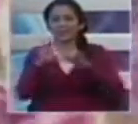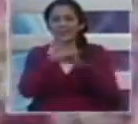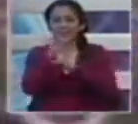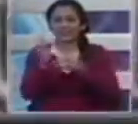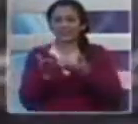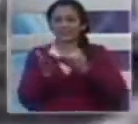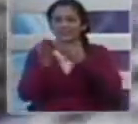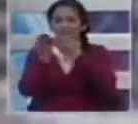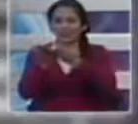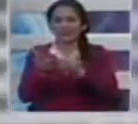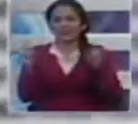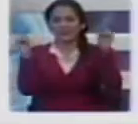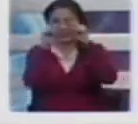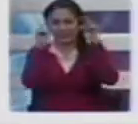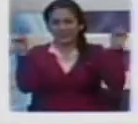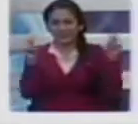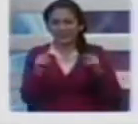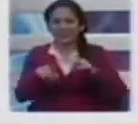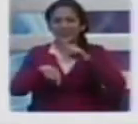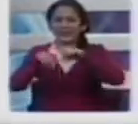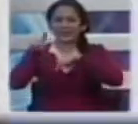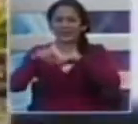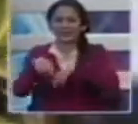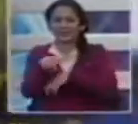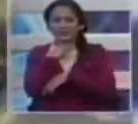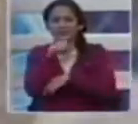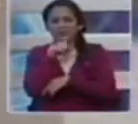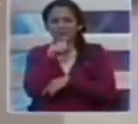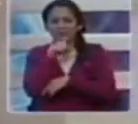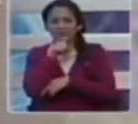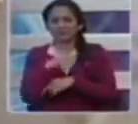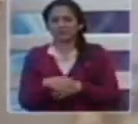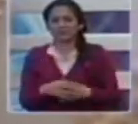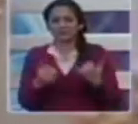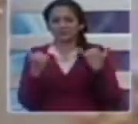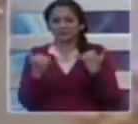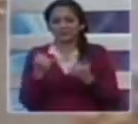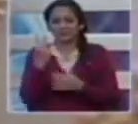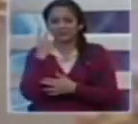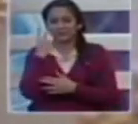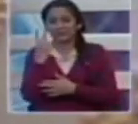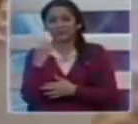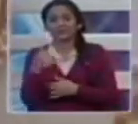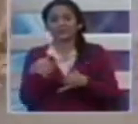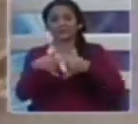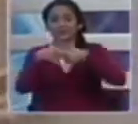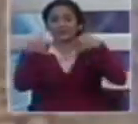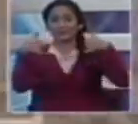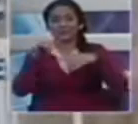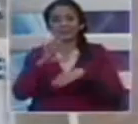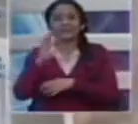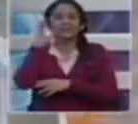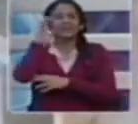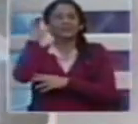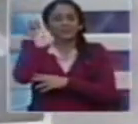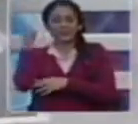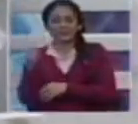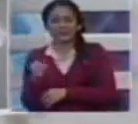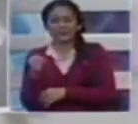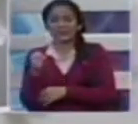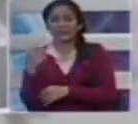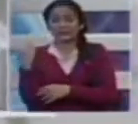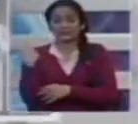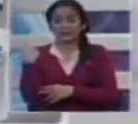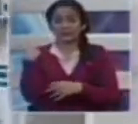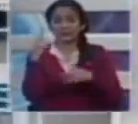presentar las opciones que comercializa Capolí, que es el primer gift shop en la ciudad de Cuenca, con regalos diferentes, con regalos